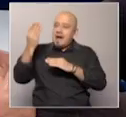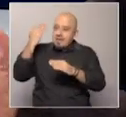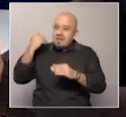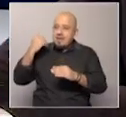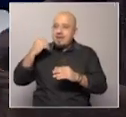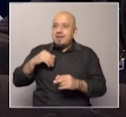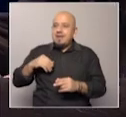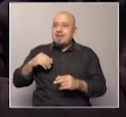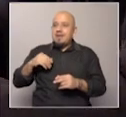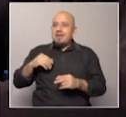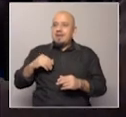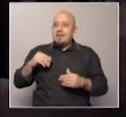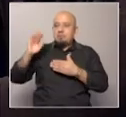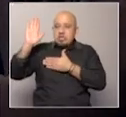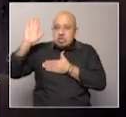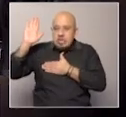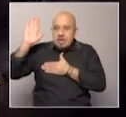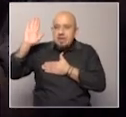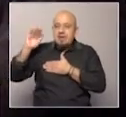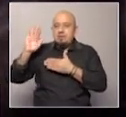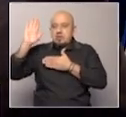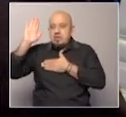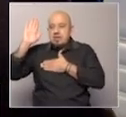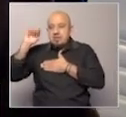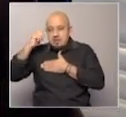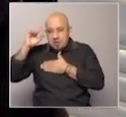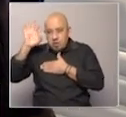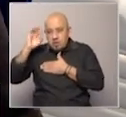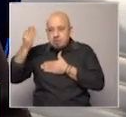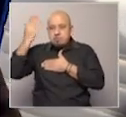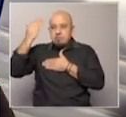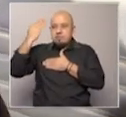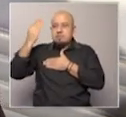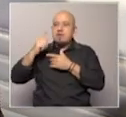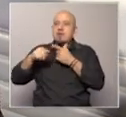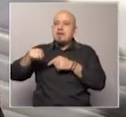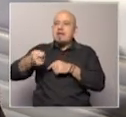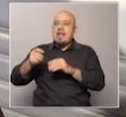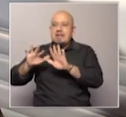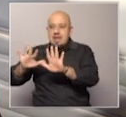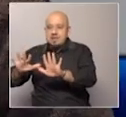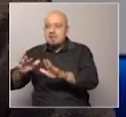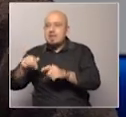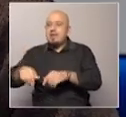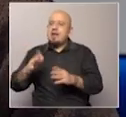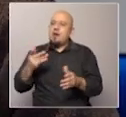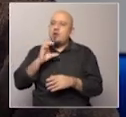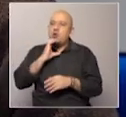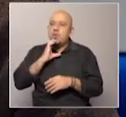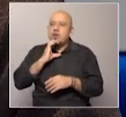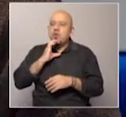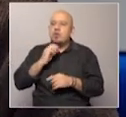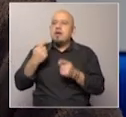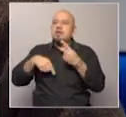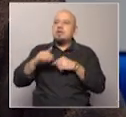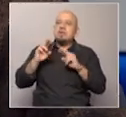para los que no vivieron era un personaje de que hacia el actor espalter entre un alegrón que justamente era dentro de un programa cómico entonces la cuestión